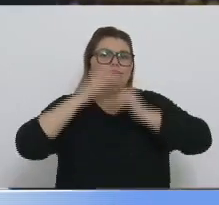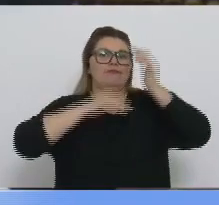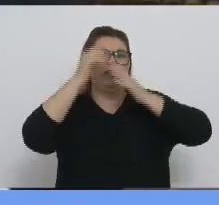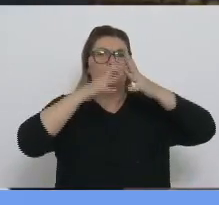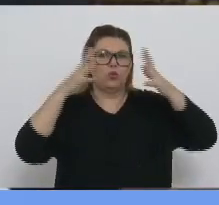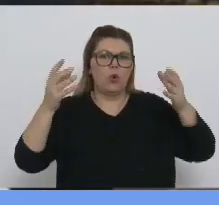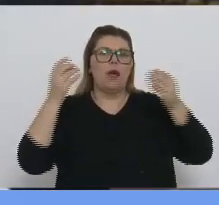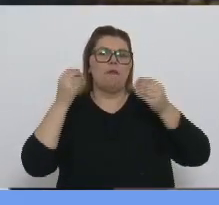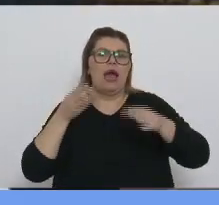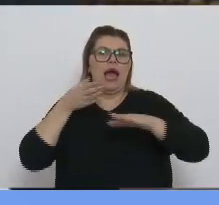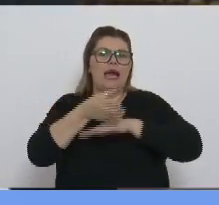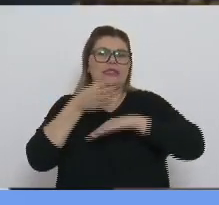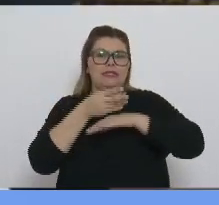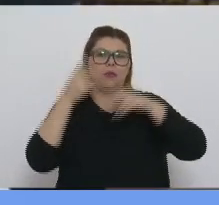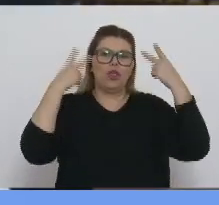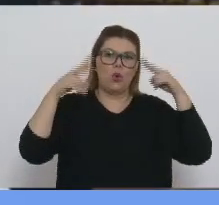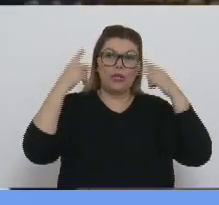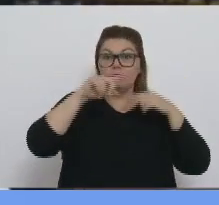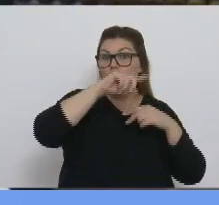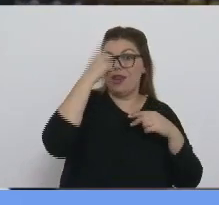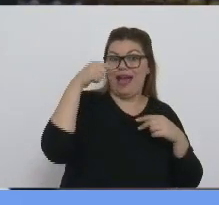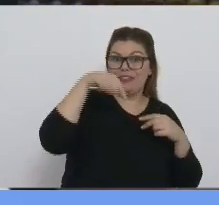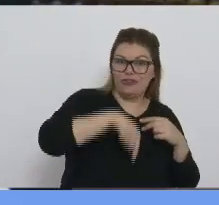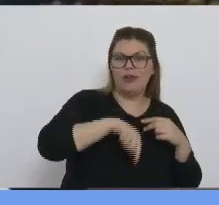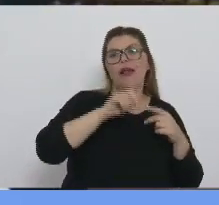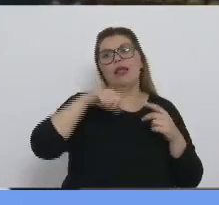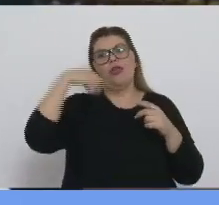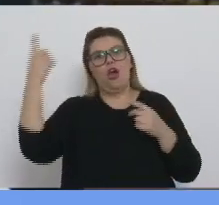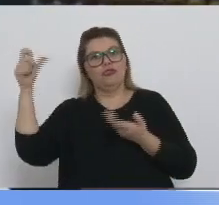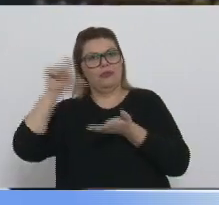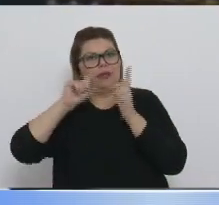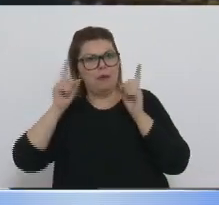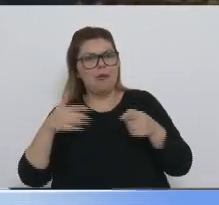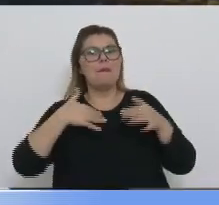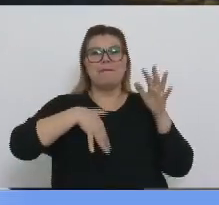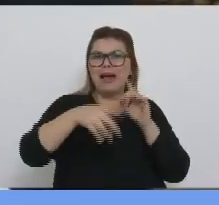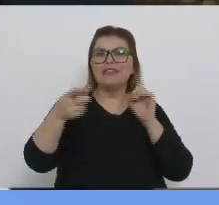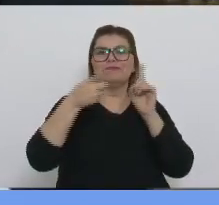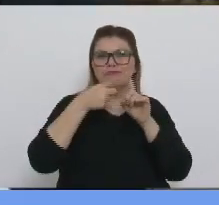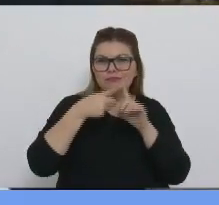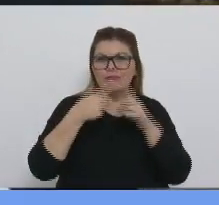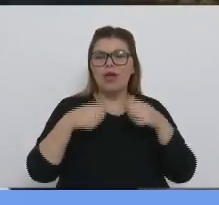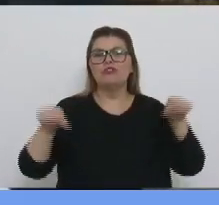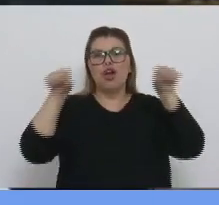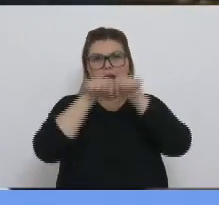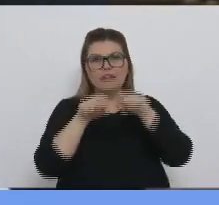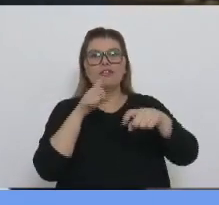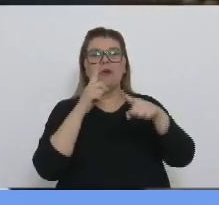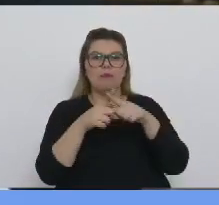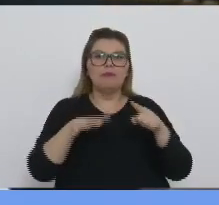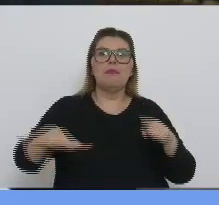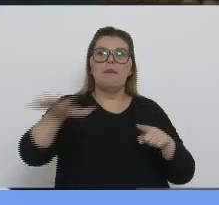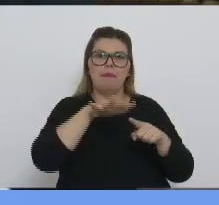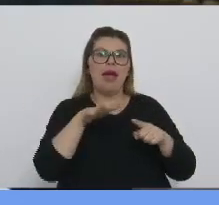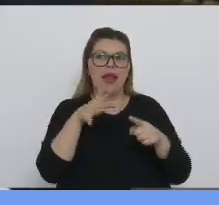turismo nacional e internacional mayor conectividad y un escenario que promueva las inversiones el turismo